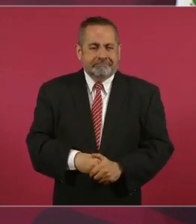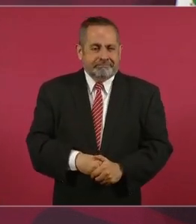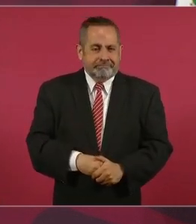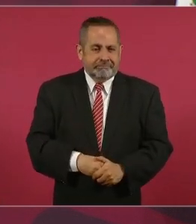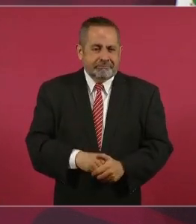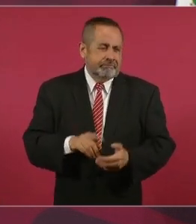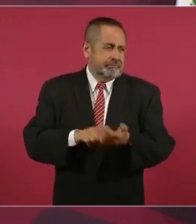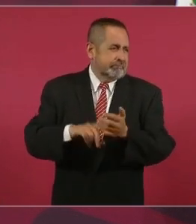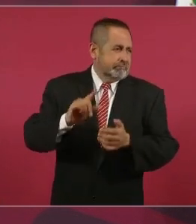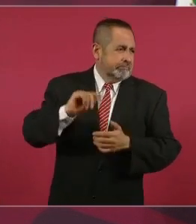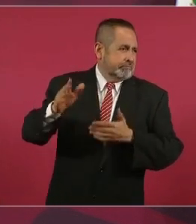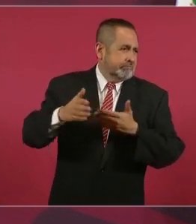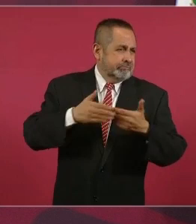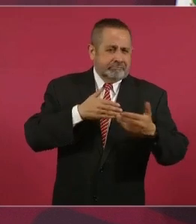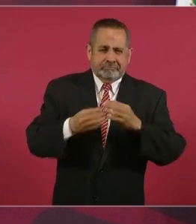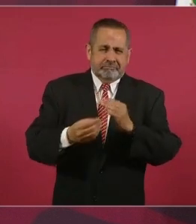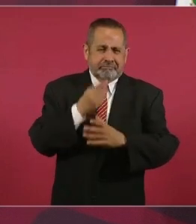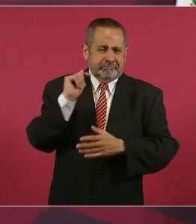de lo más sofisticado.